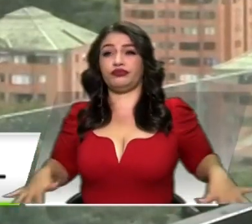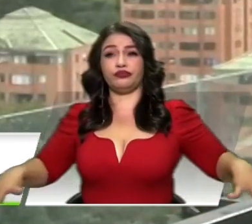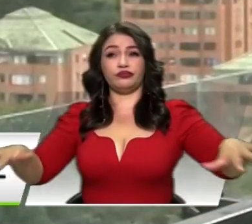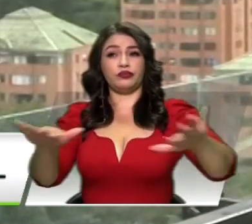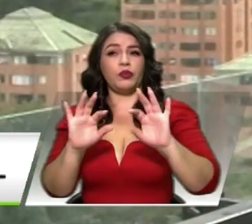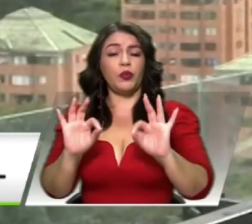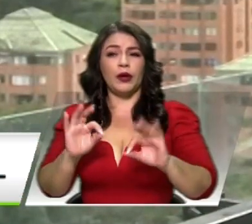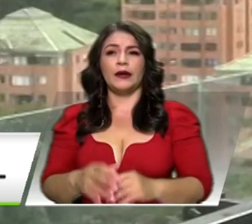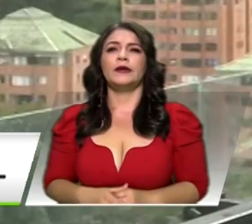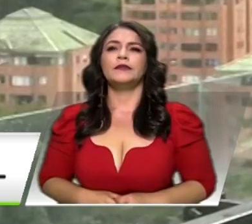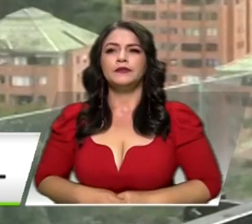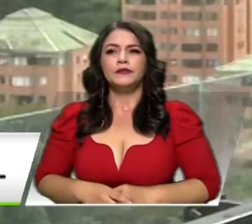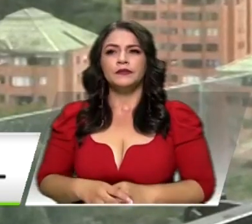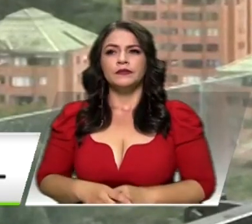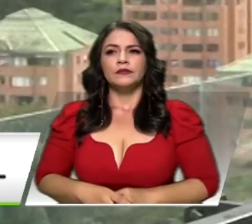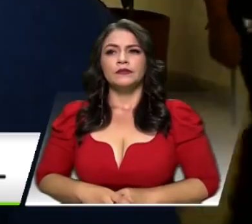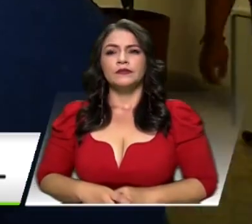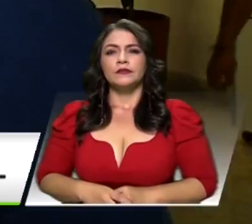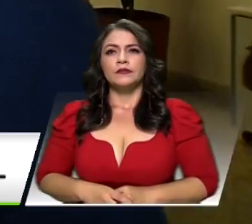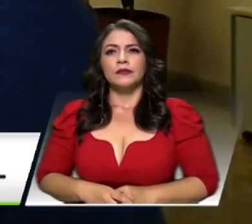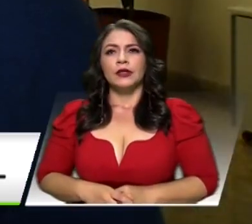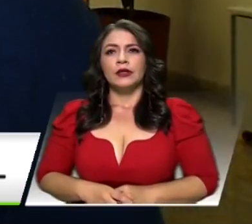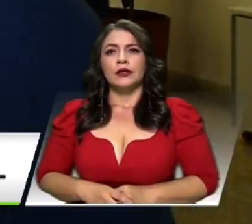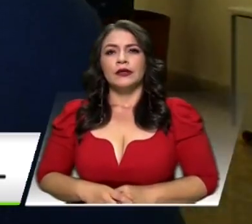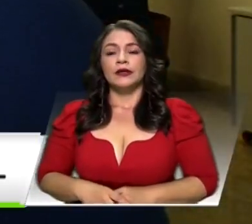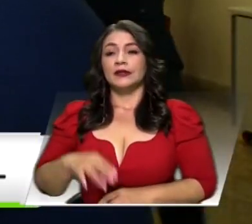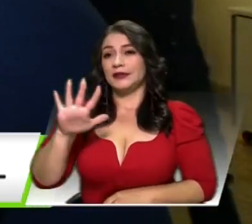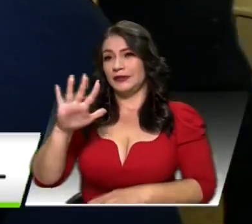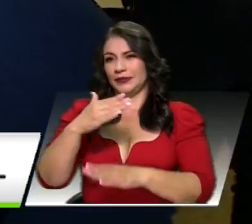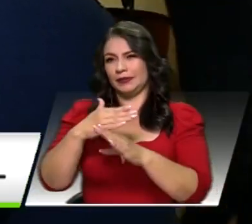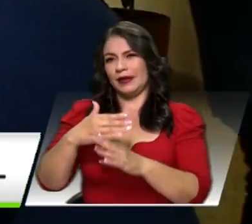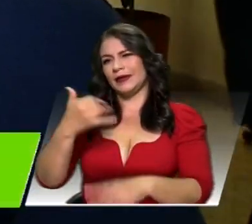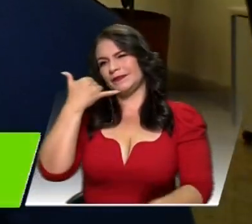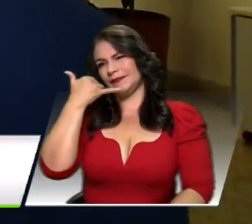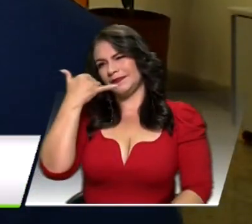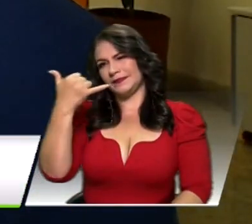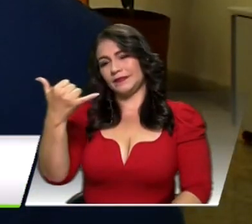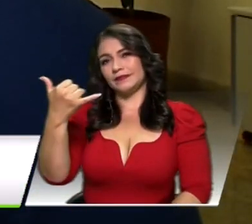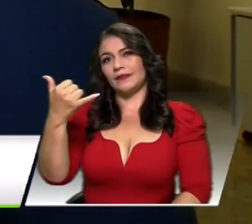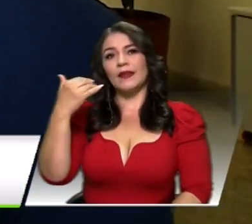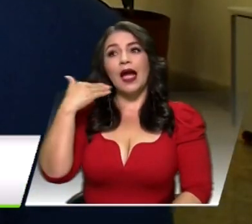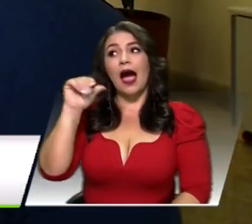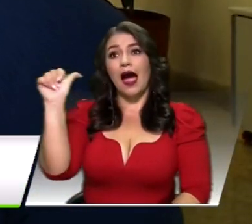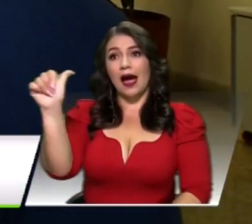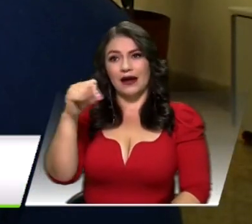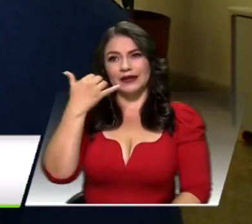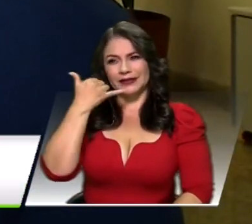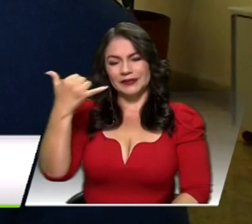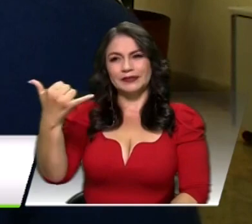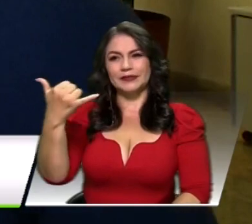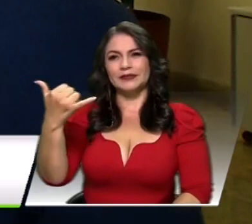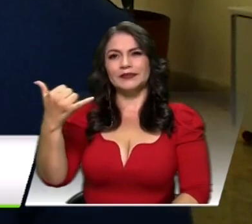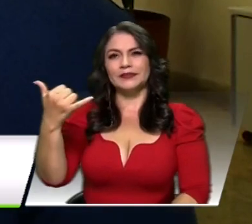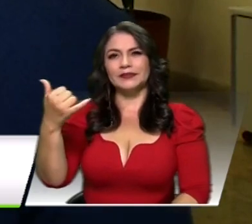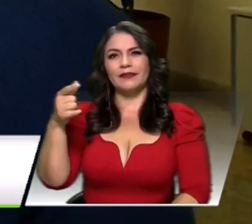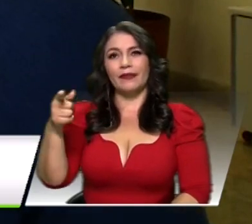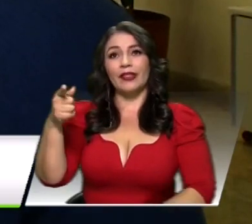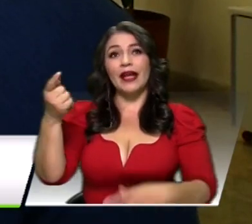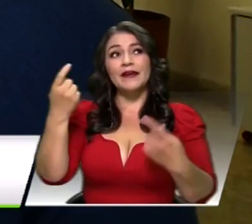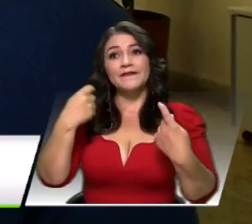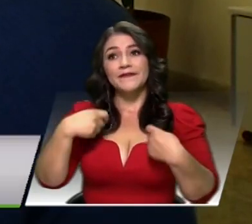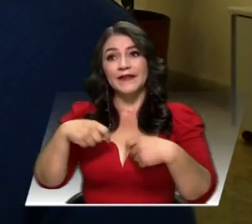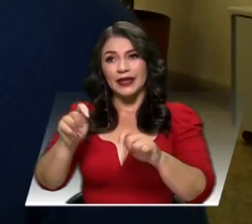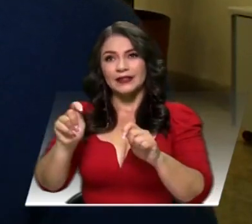Continental Towers. Como a las 5:30 de la tarde llamé a la muchacha de ventas de allá de CDO que estaban vendiendo en ese